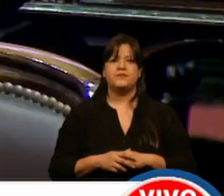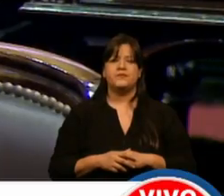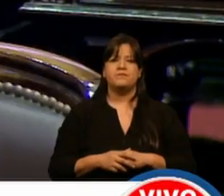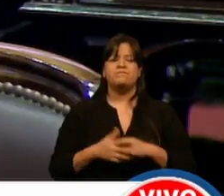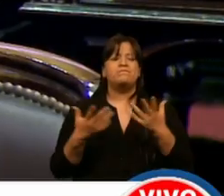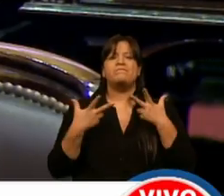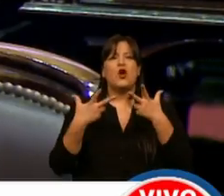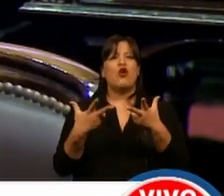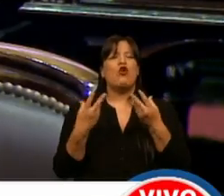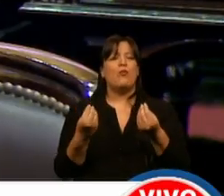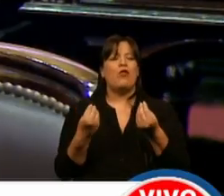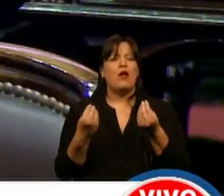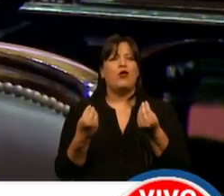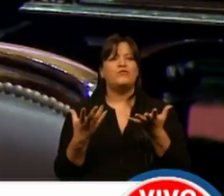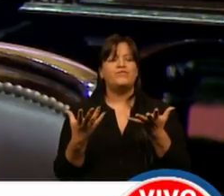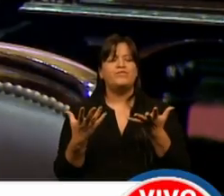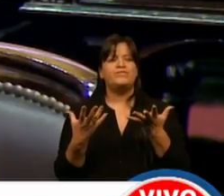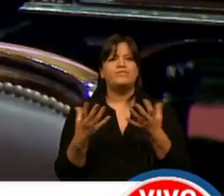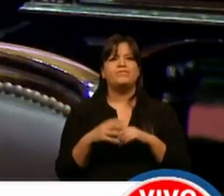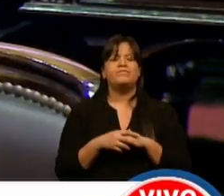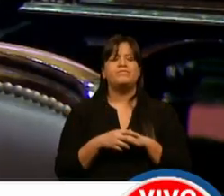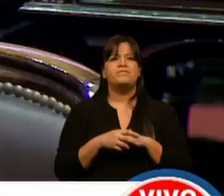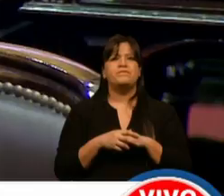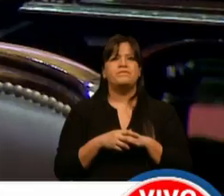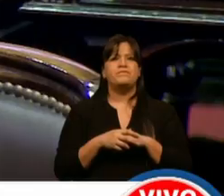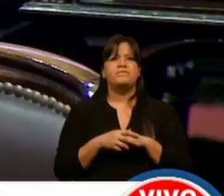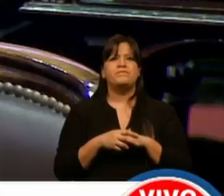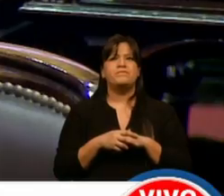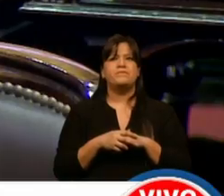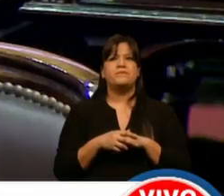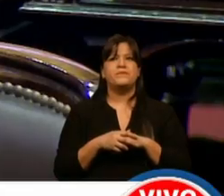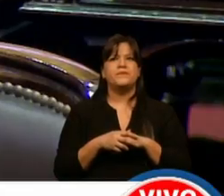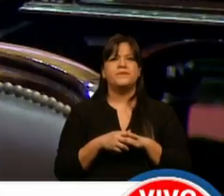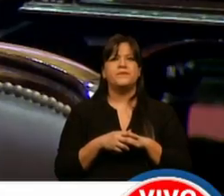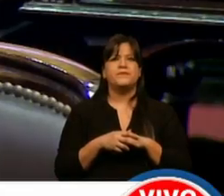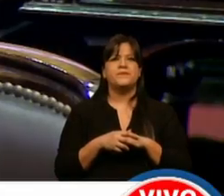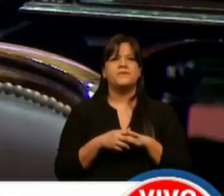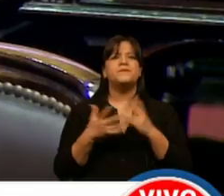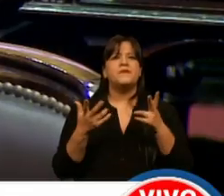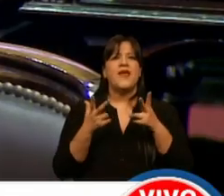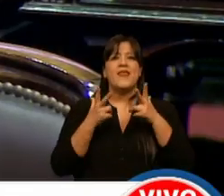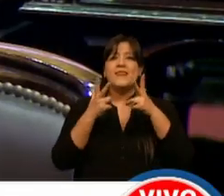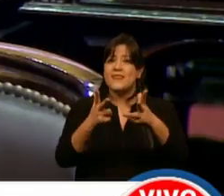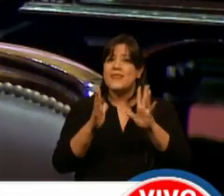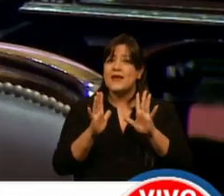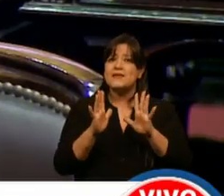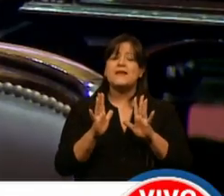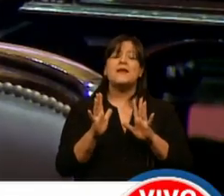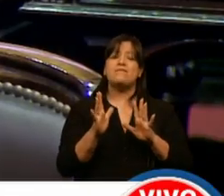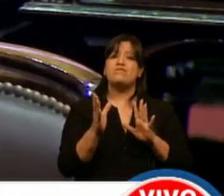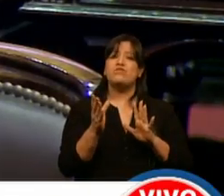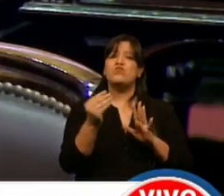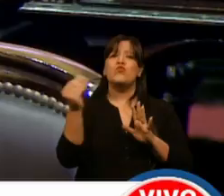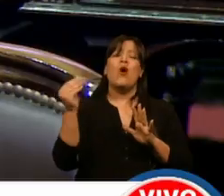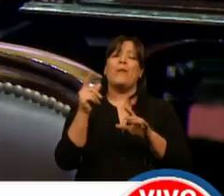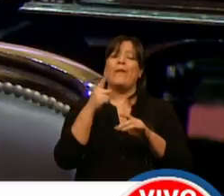cómo decirlo ser digamos decir lo que muchas veces algunos quieren